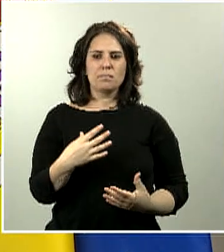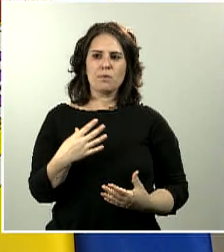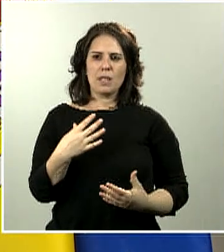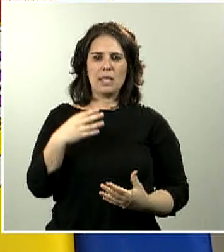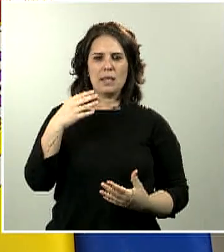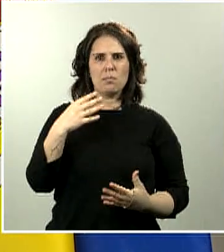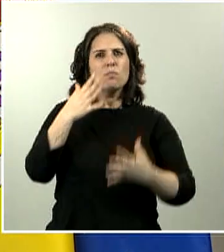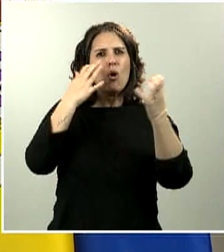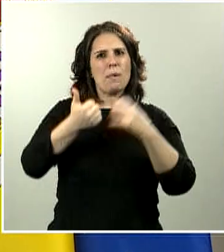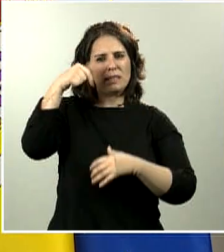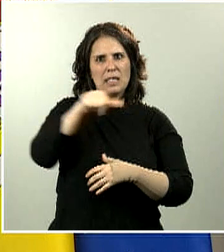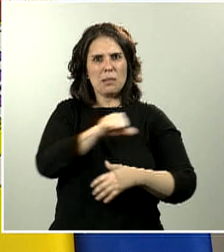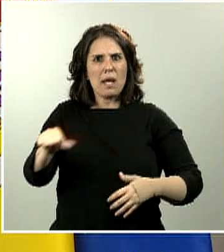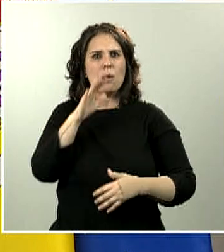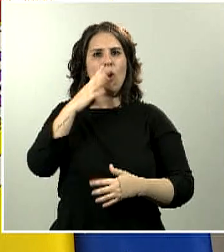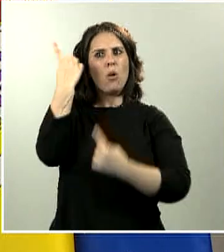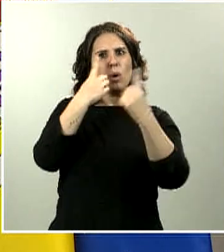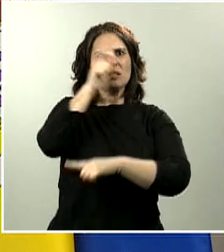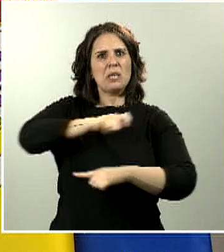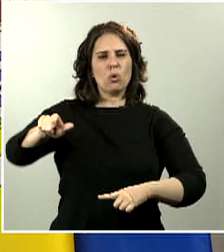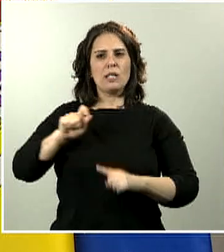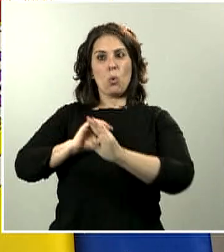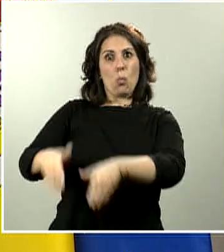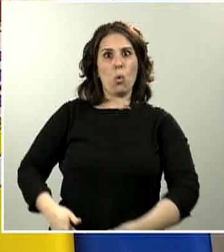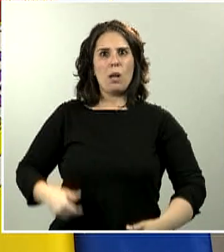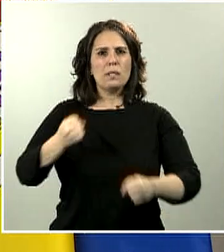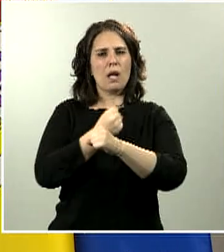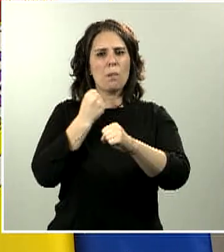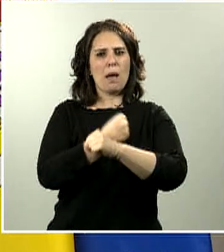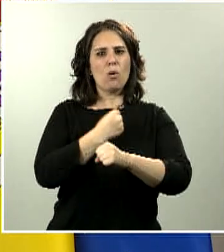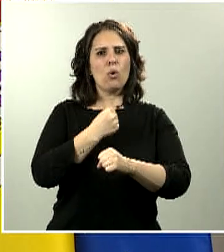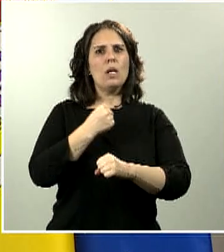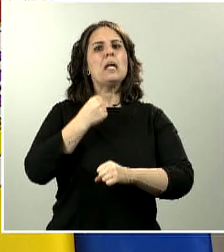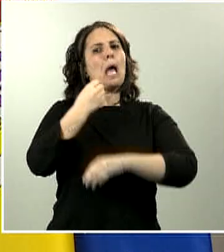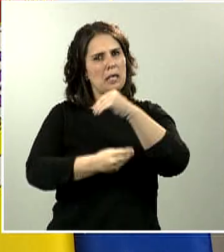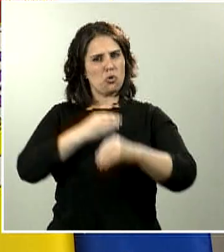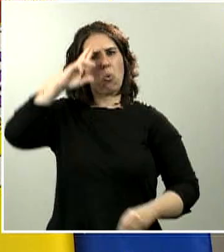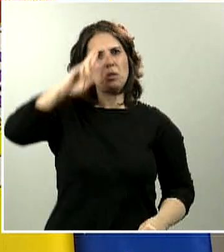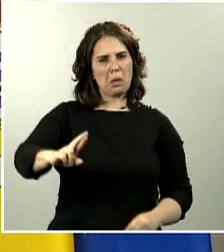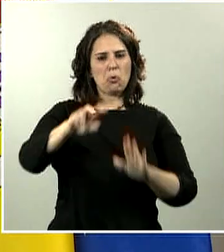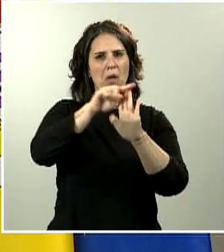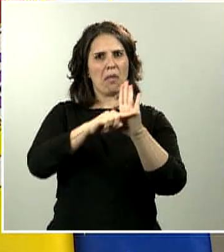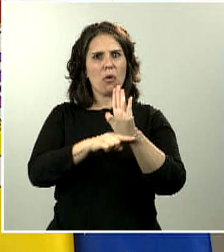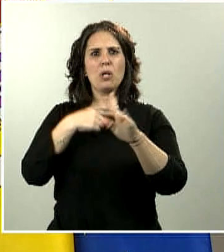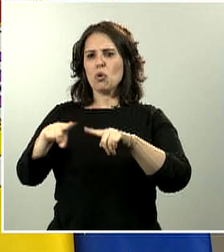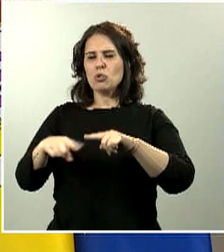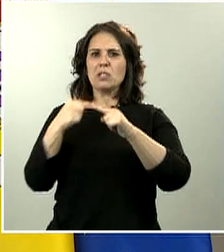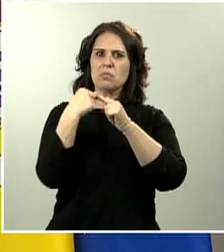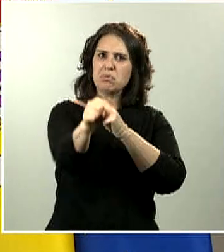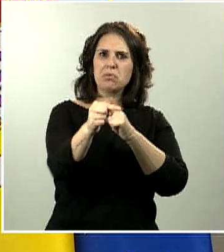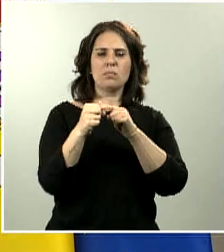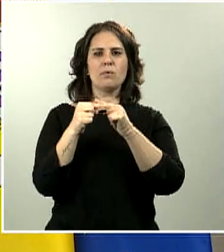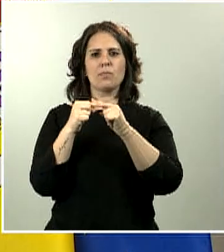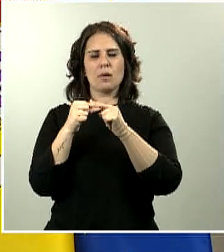lo han hecho pues respetando las indicaciones que hemos ido dando, en particular el cumplimiento de las 3 prioridades que no nos cansaremos de